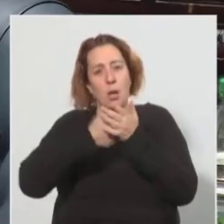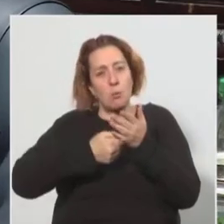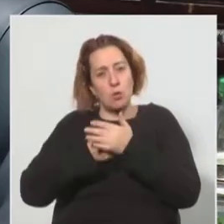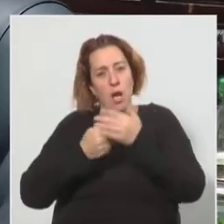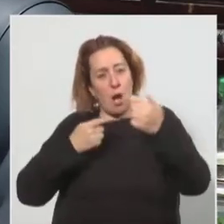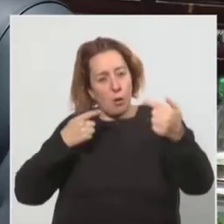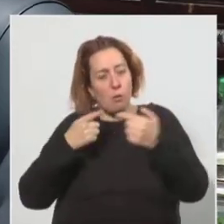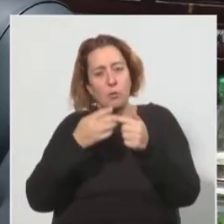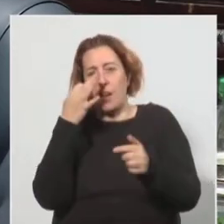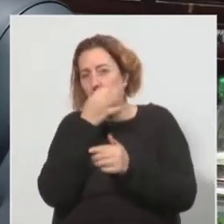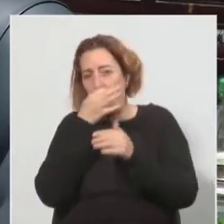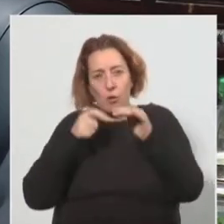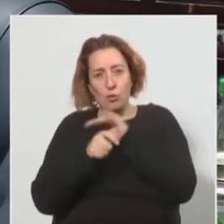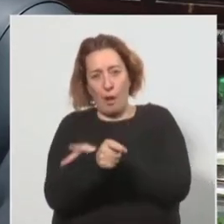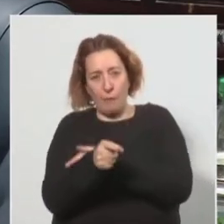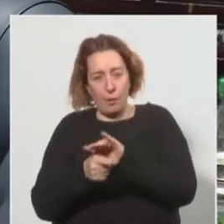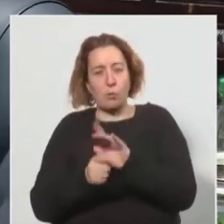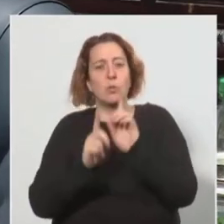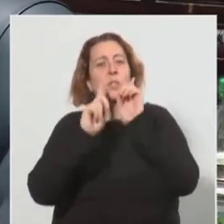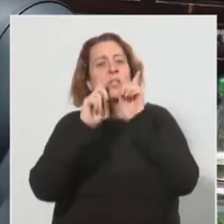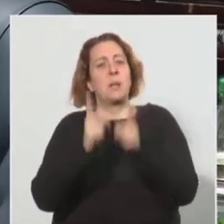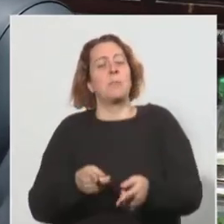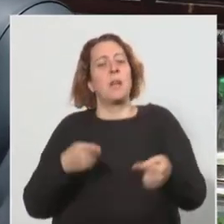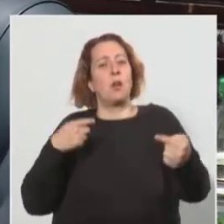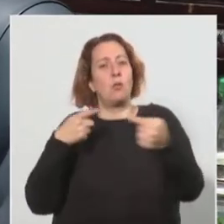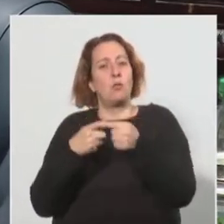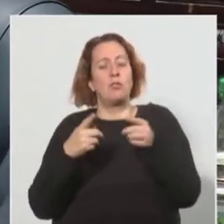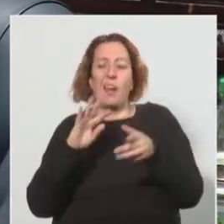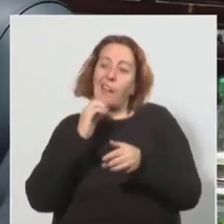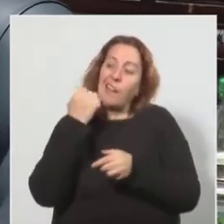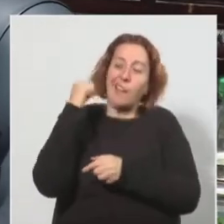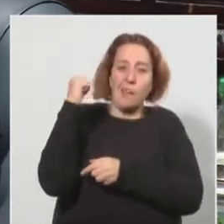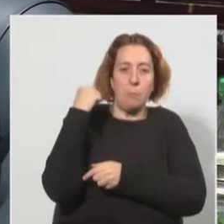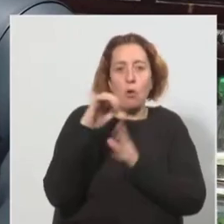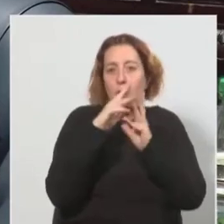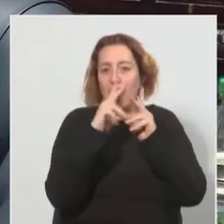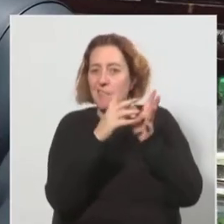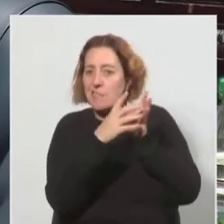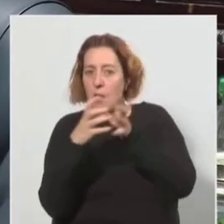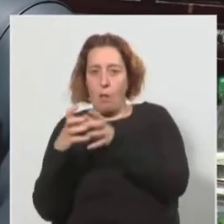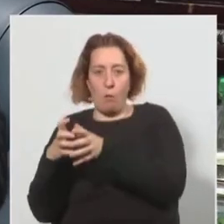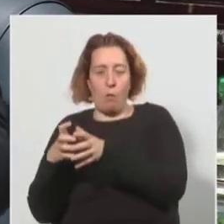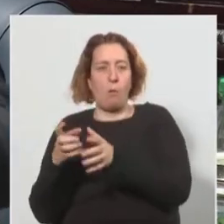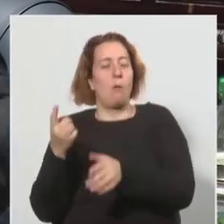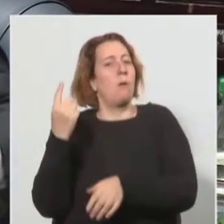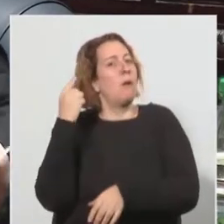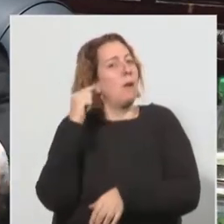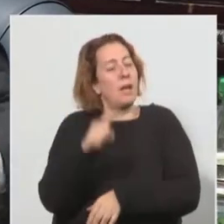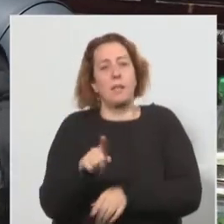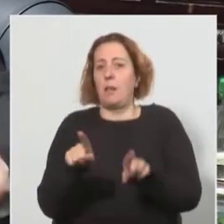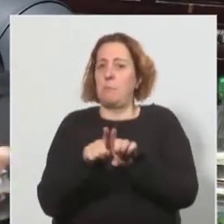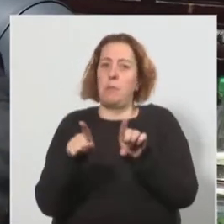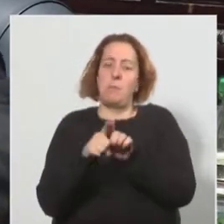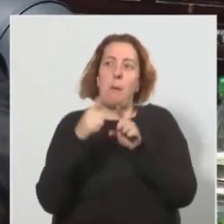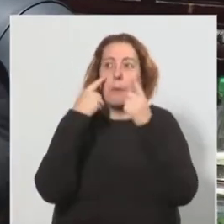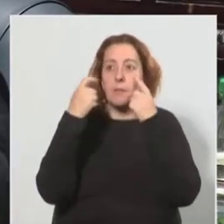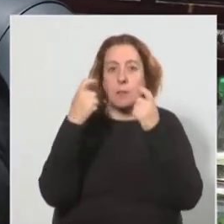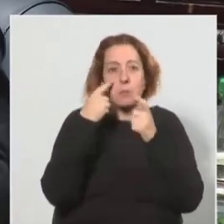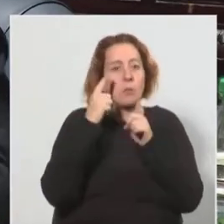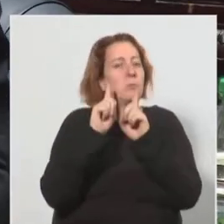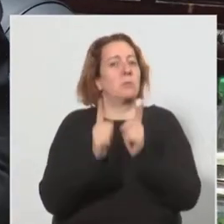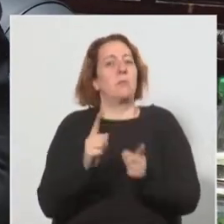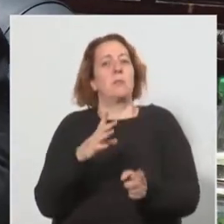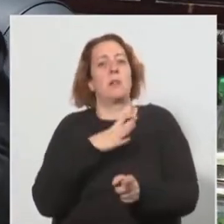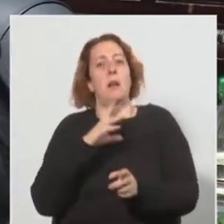lucha contra el narcotráfico y contra el crimen organizado. Esta misma percepción deben